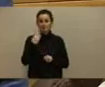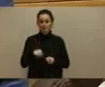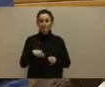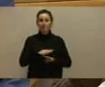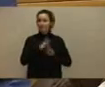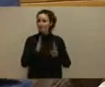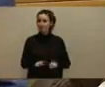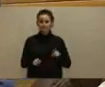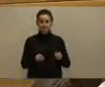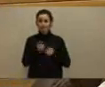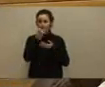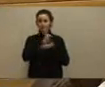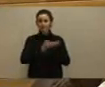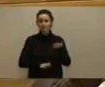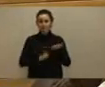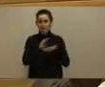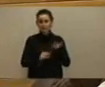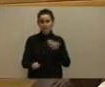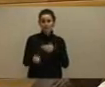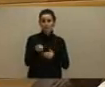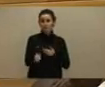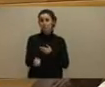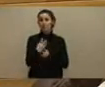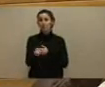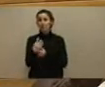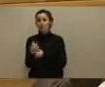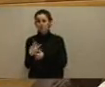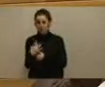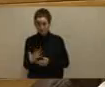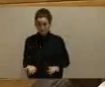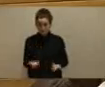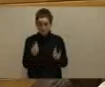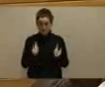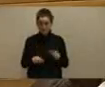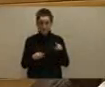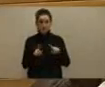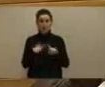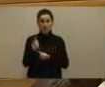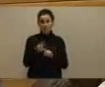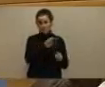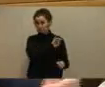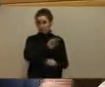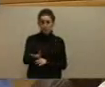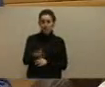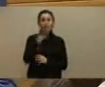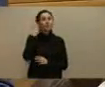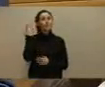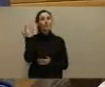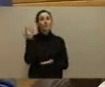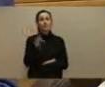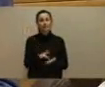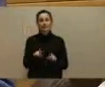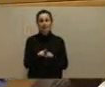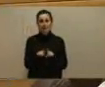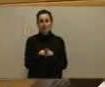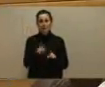final los informes que se remiten, los informes que son al final los que ustedes remiten después a la Fiscalía, tienen fecha, como dijo el señor Cuervas Mons, de